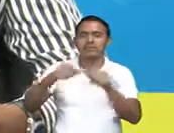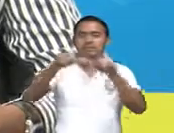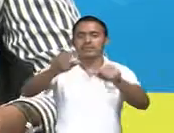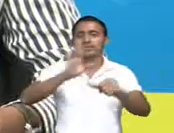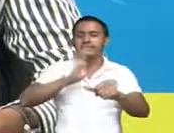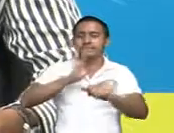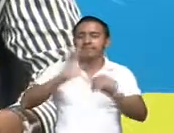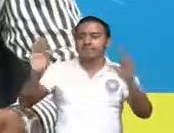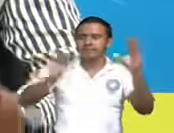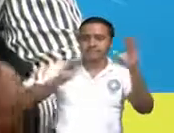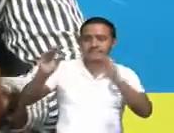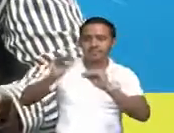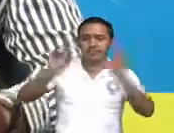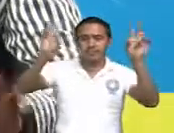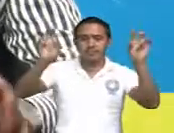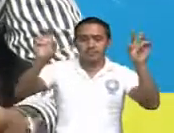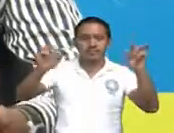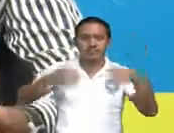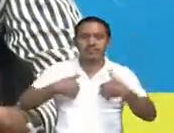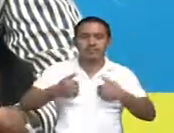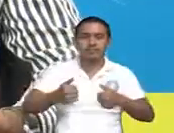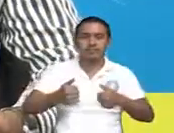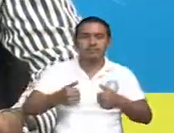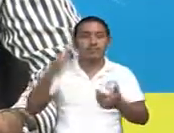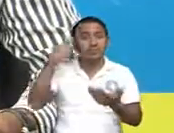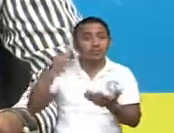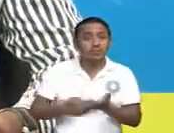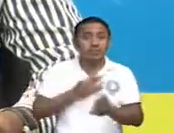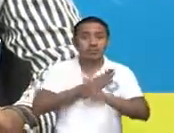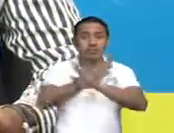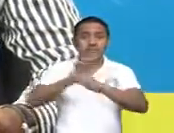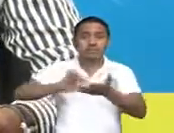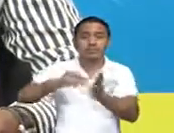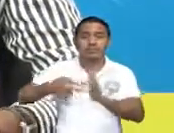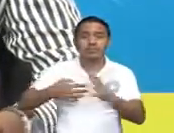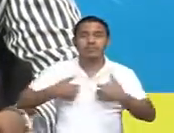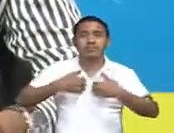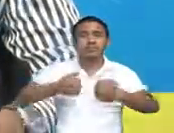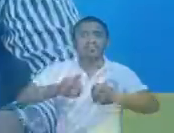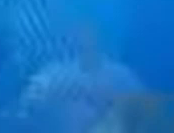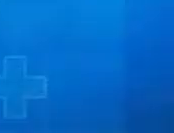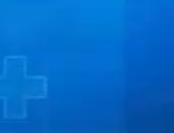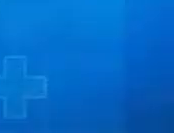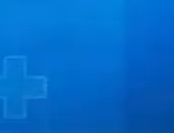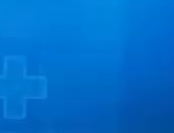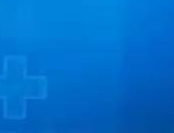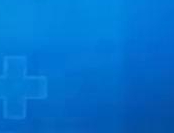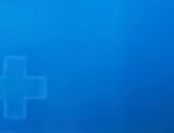conversando sobre temas de salud recuerde que prevenir también es el